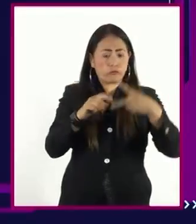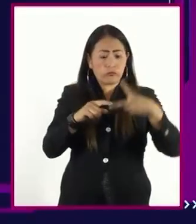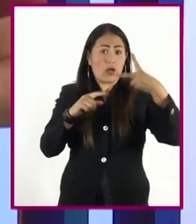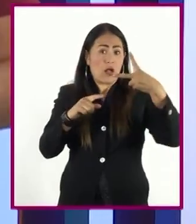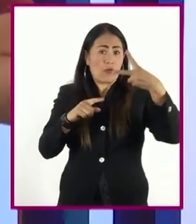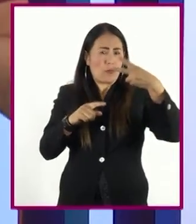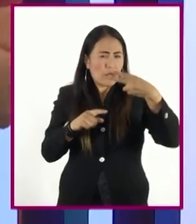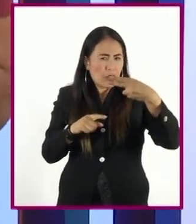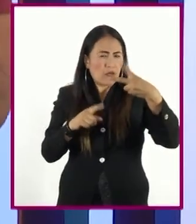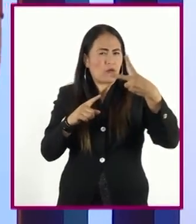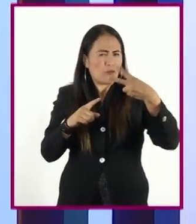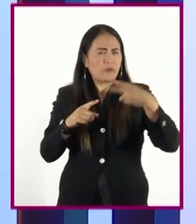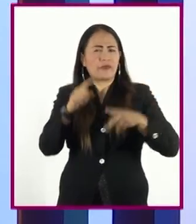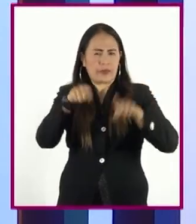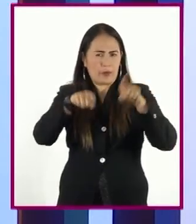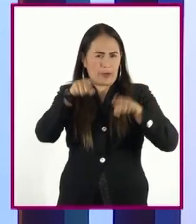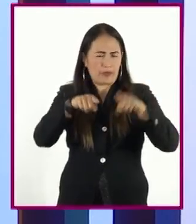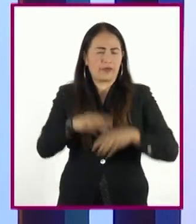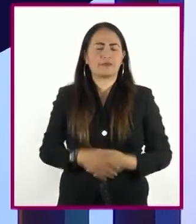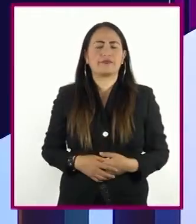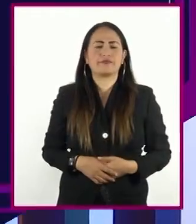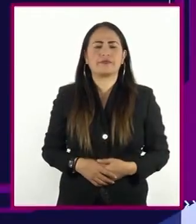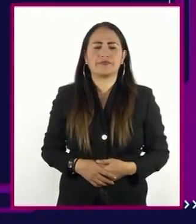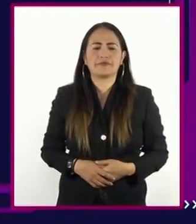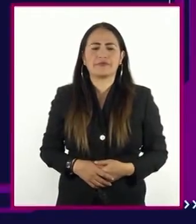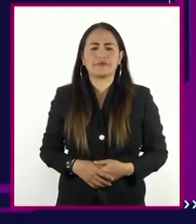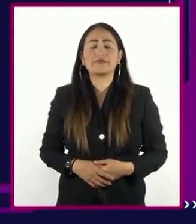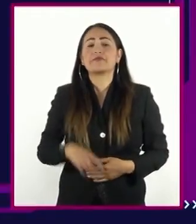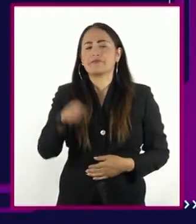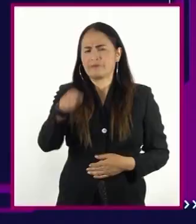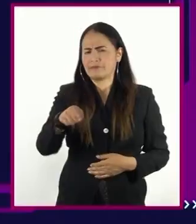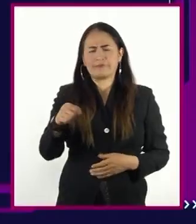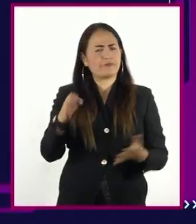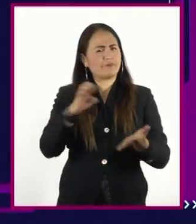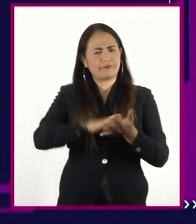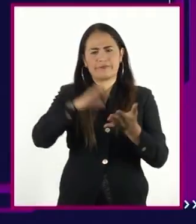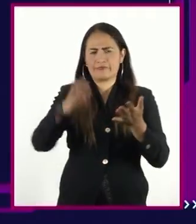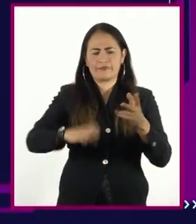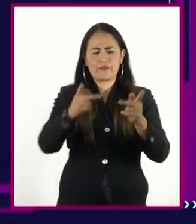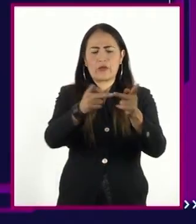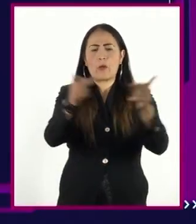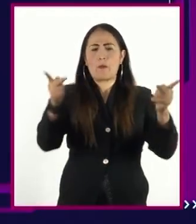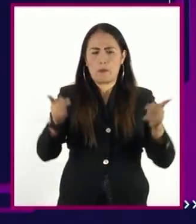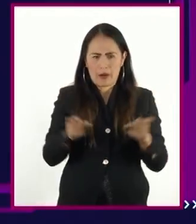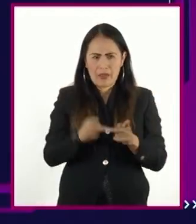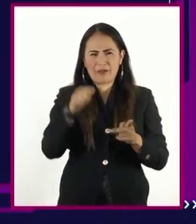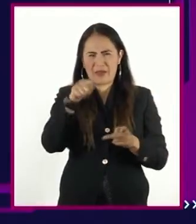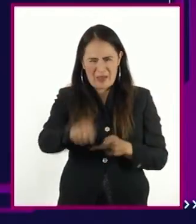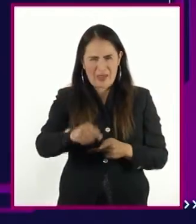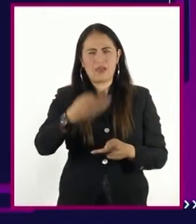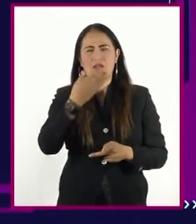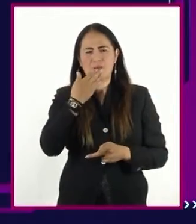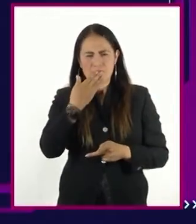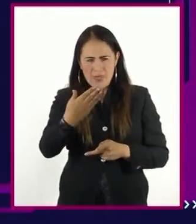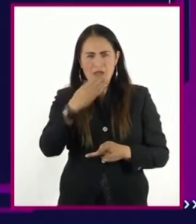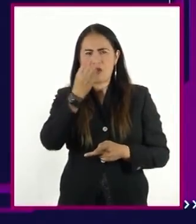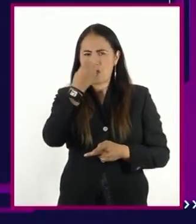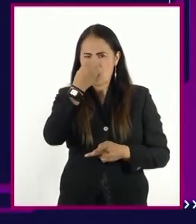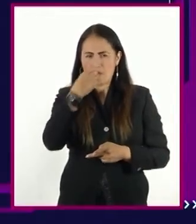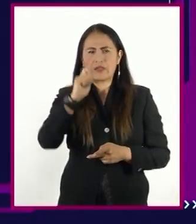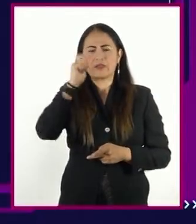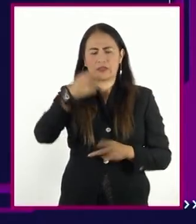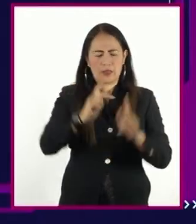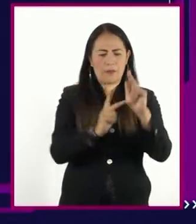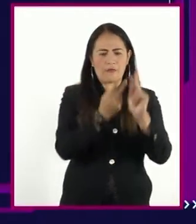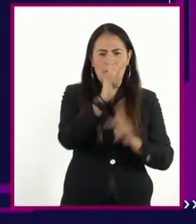representa. Asociando lo que acaba de mencionar con el plato del bien comer, podría asegurar que las categorías son